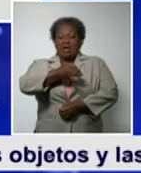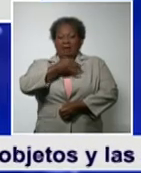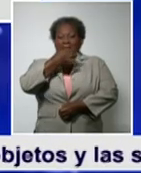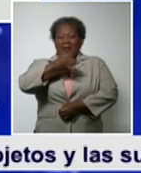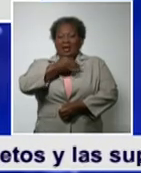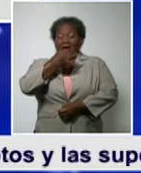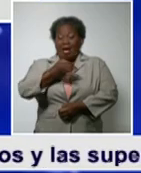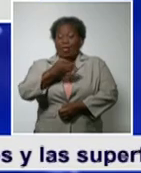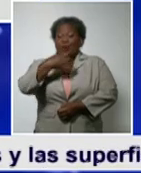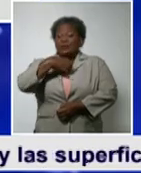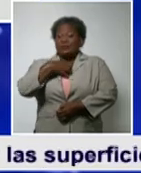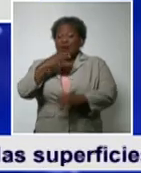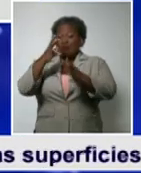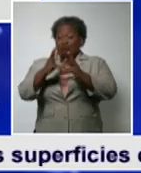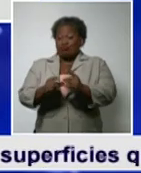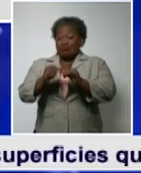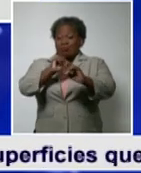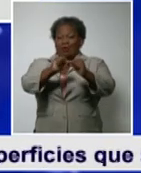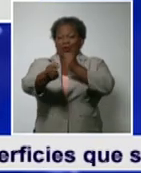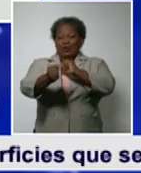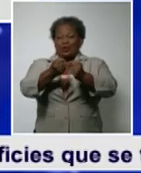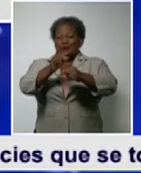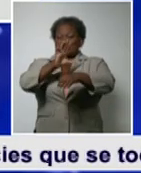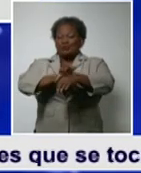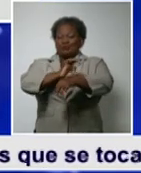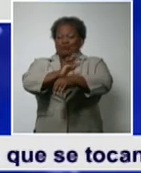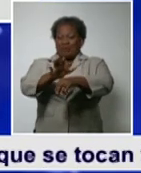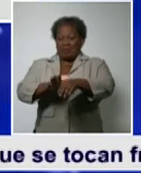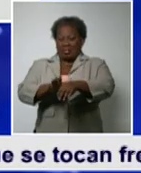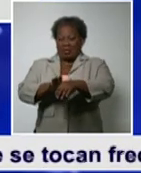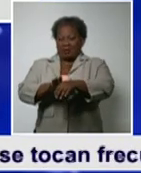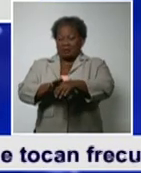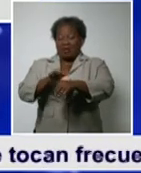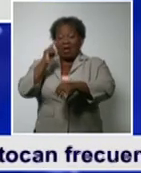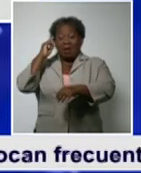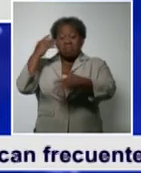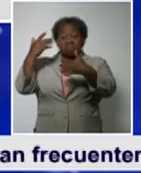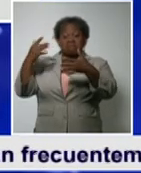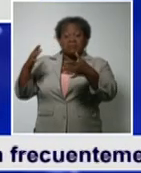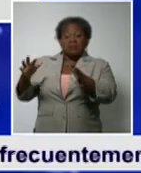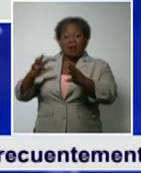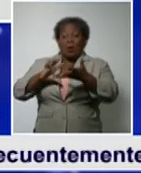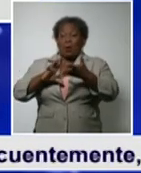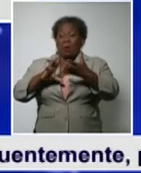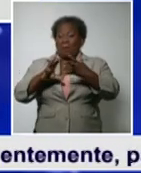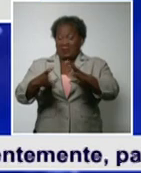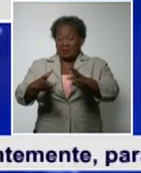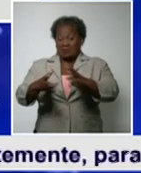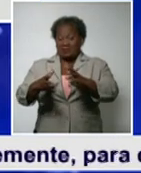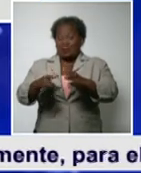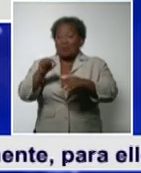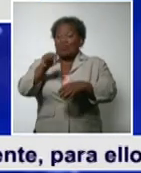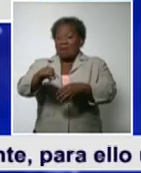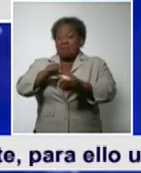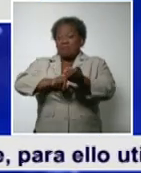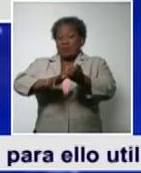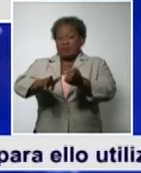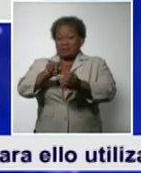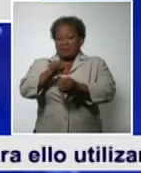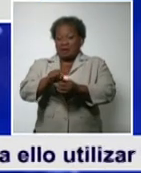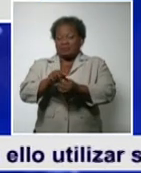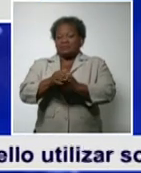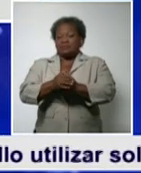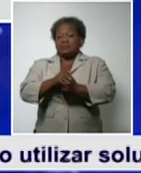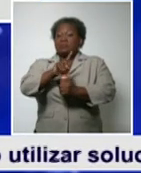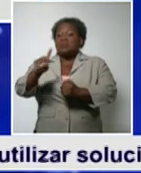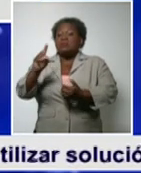el control de la enfermedad a pesar de la complejidad epidemiológica de este territorio. Cienfuegos